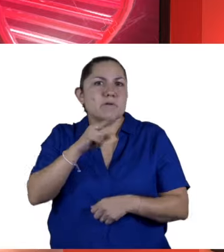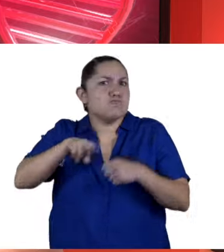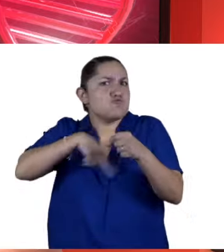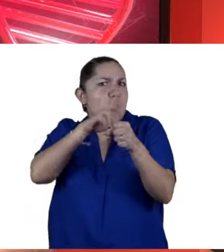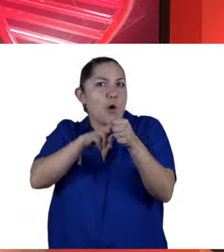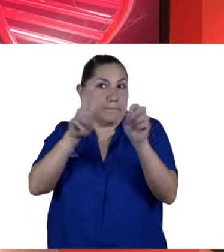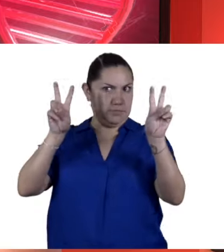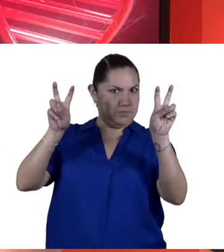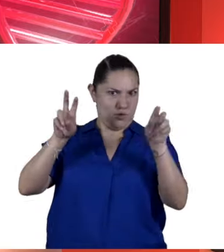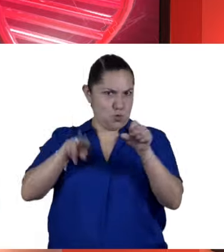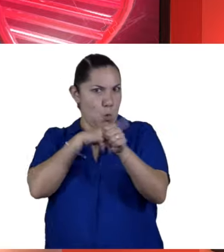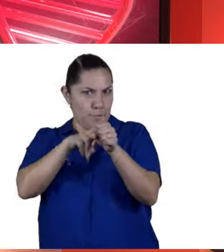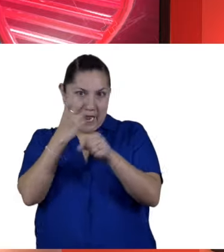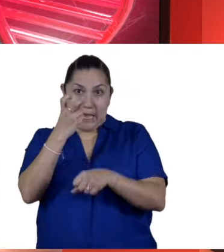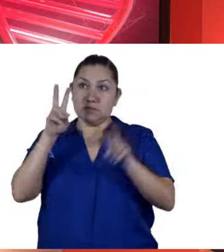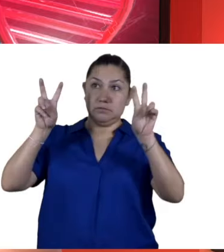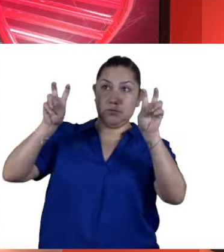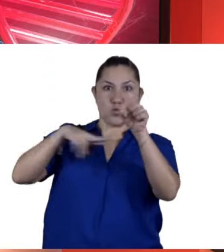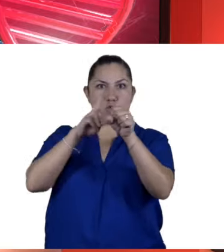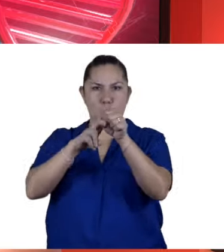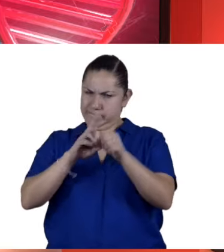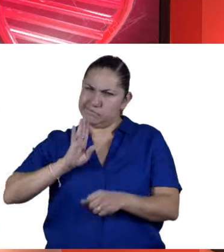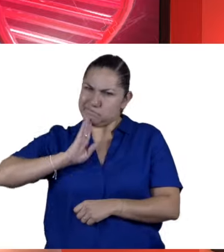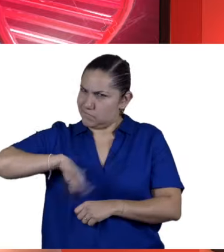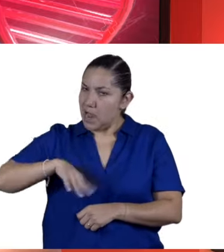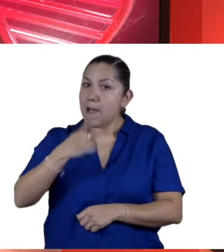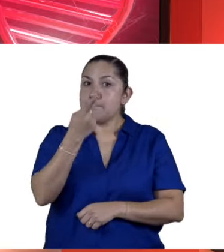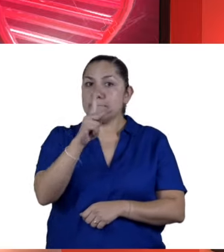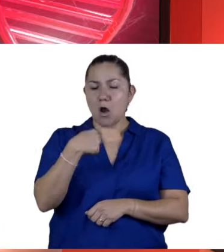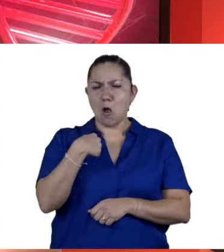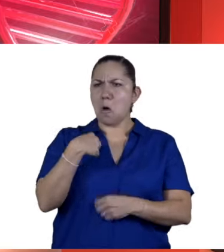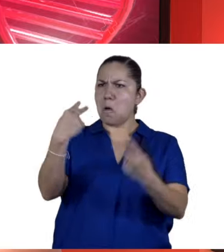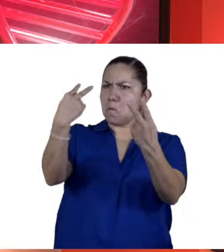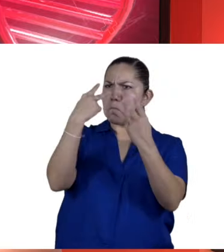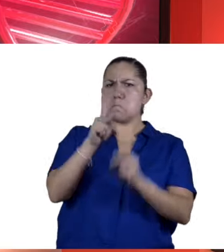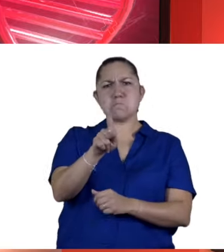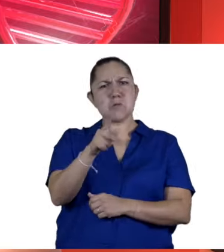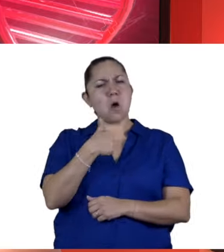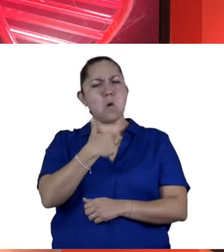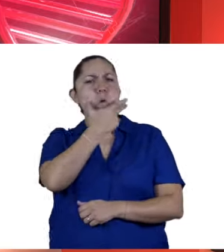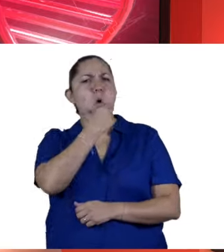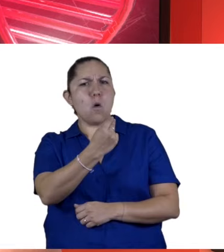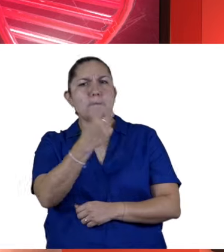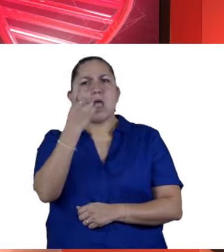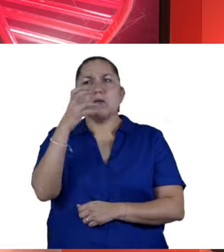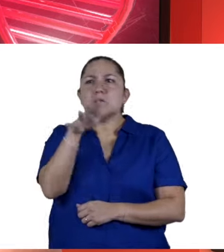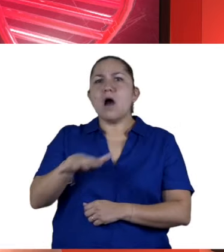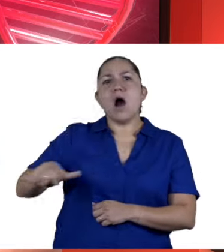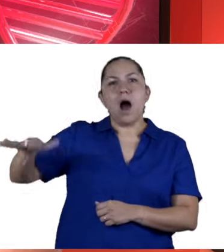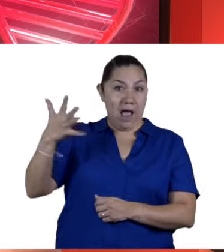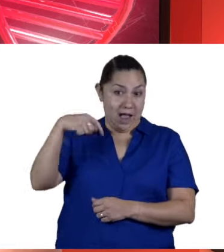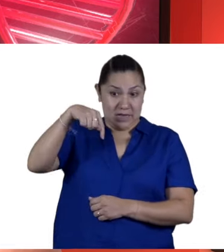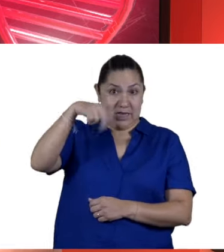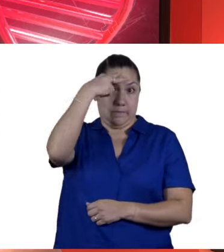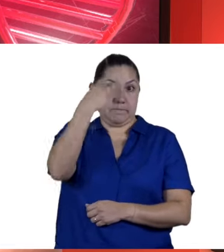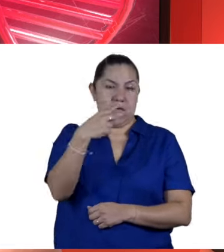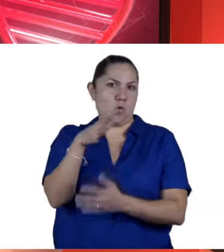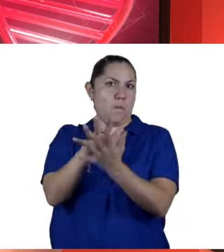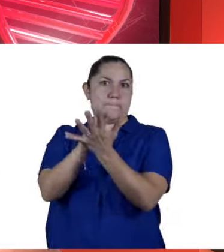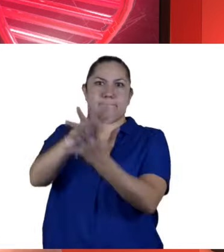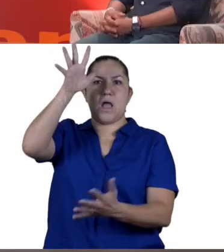¿no? Que está mal el concepto. Ajá. Y eso, pues me abre las puertas en un mundo machista y más en un México,